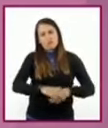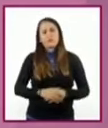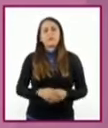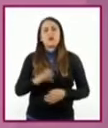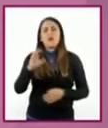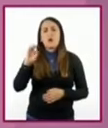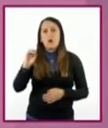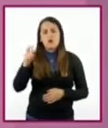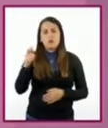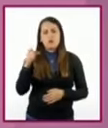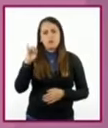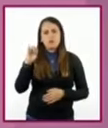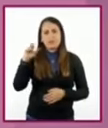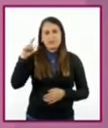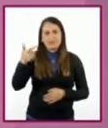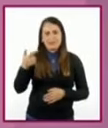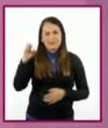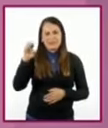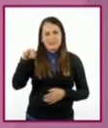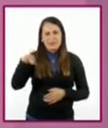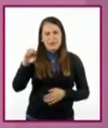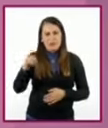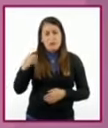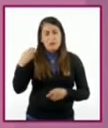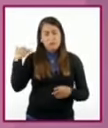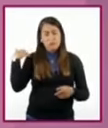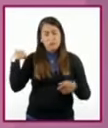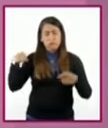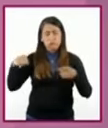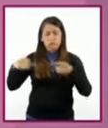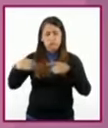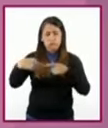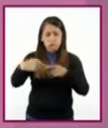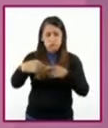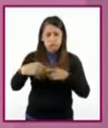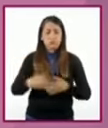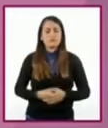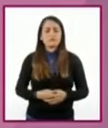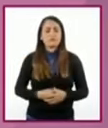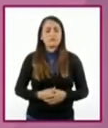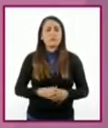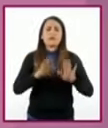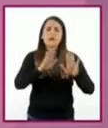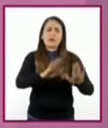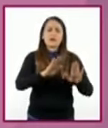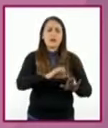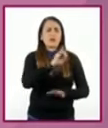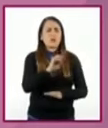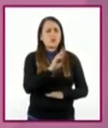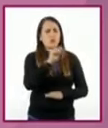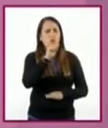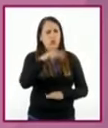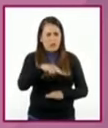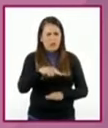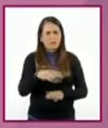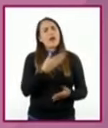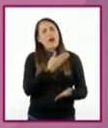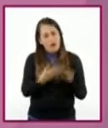oxígeno que ha estado presente a lo largo de la sesión. Profesor Juan Carlos, ahora sí,